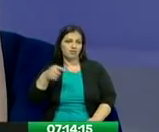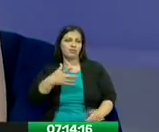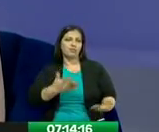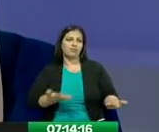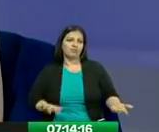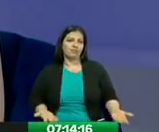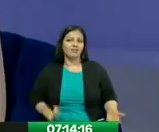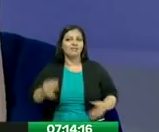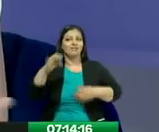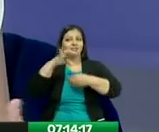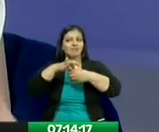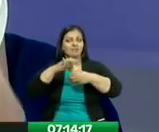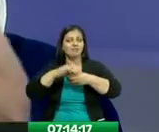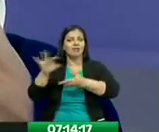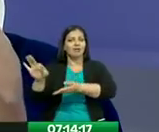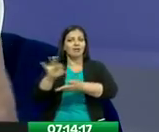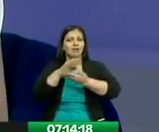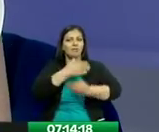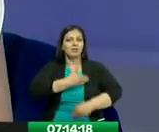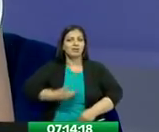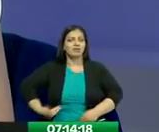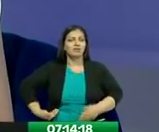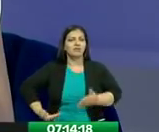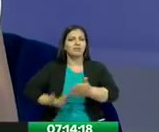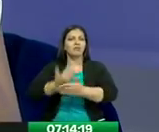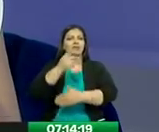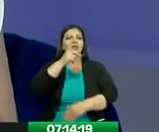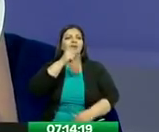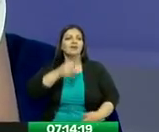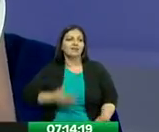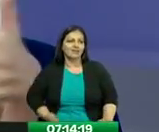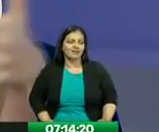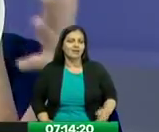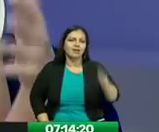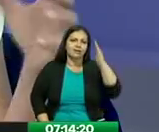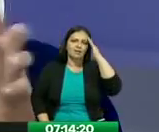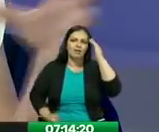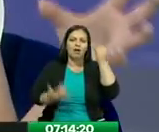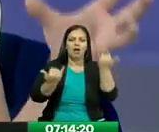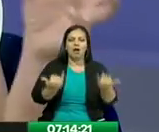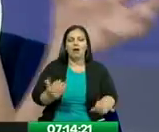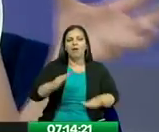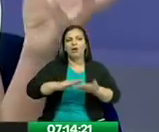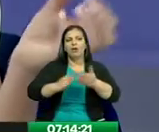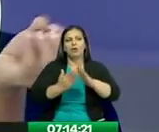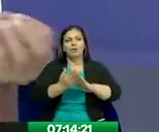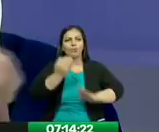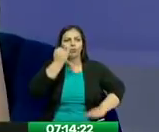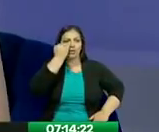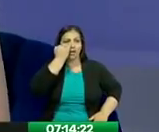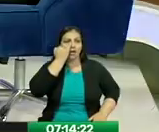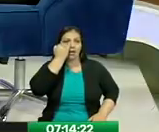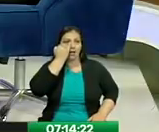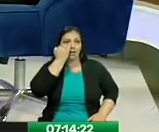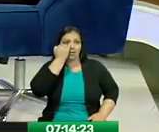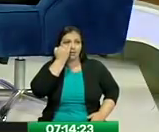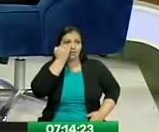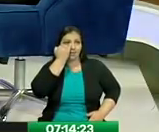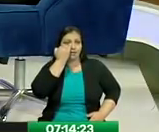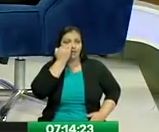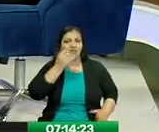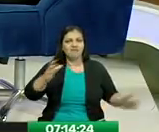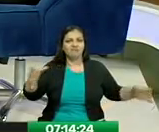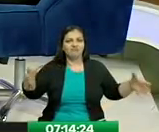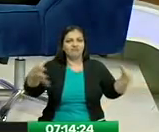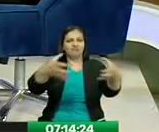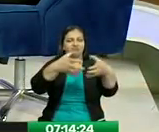unir como movimiento, porque hay que recordar que durante mucho tiempo, especialmente durante el mandato de Correa, se vieron divididos. Ahí estaban mudos, no hablaban. No